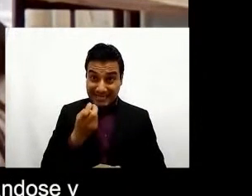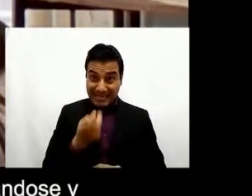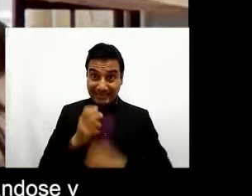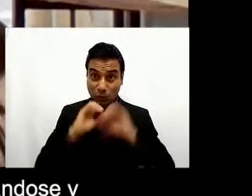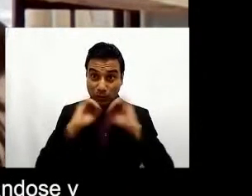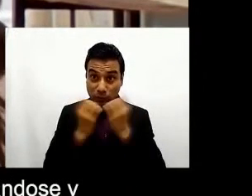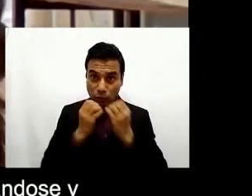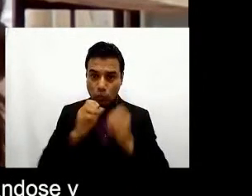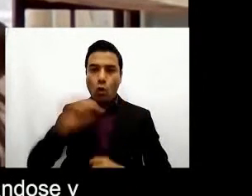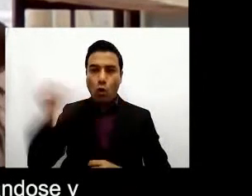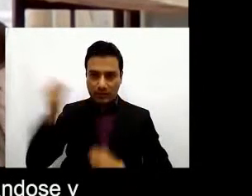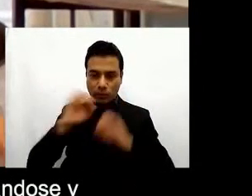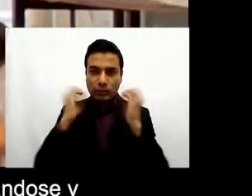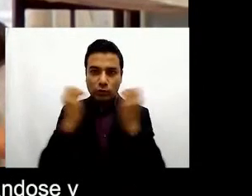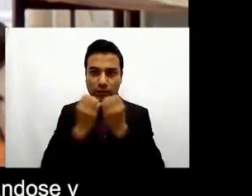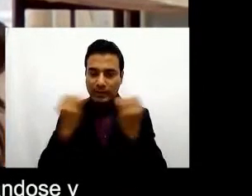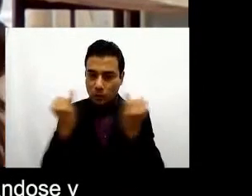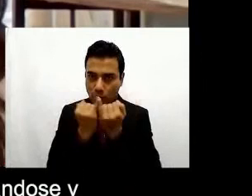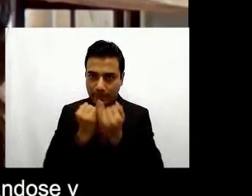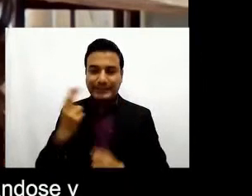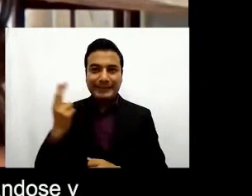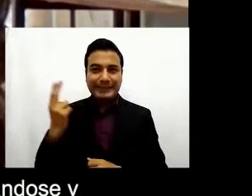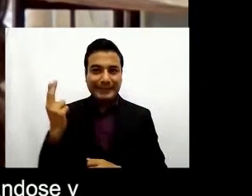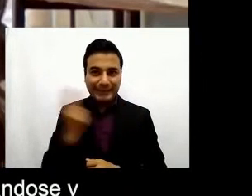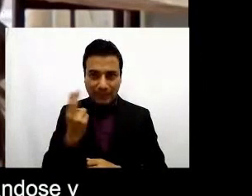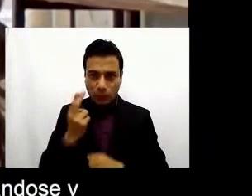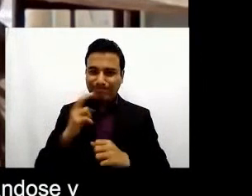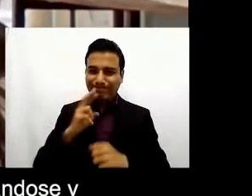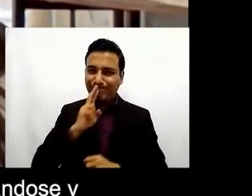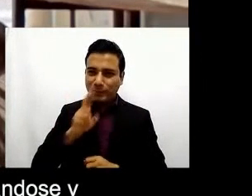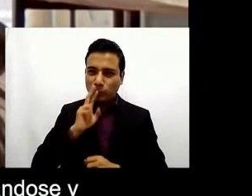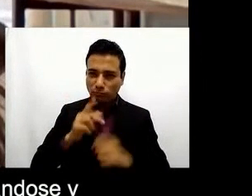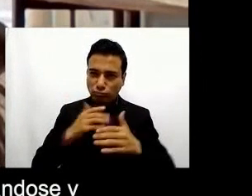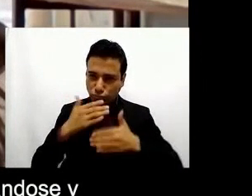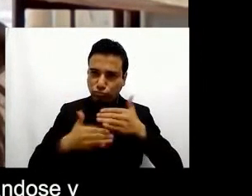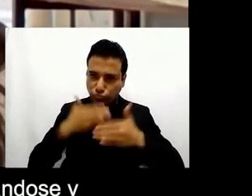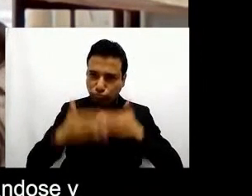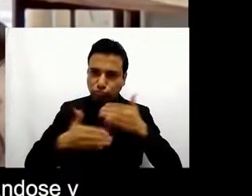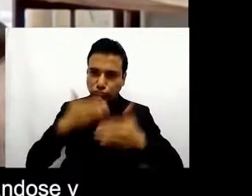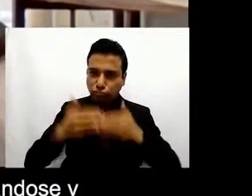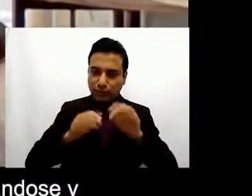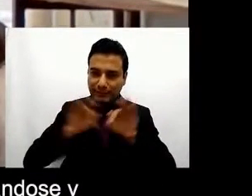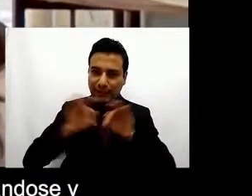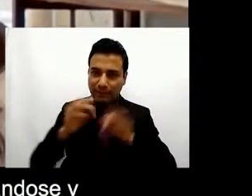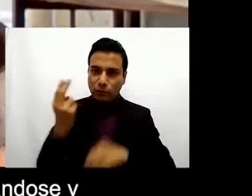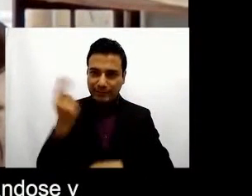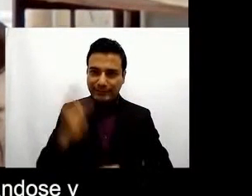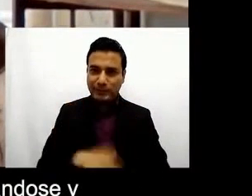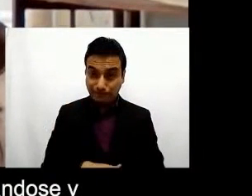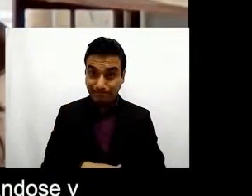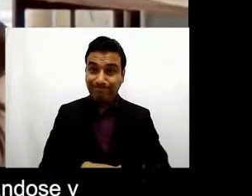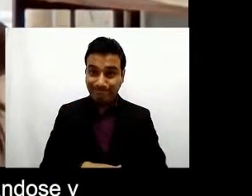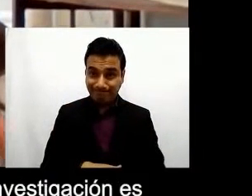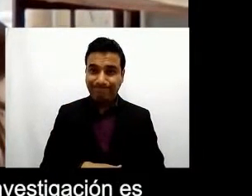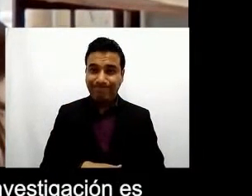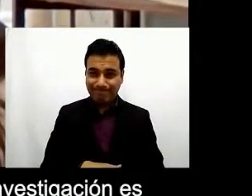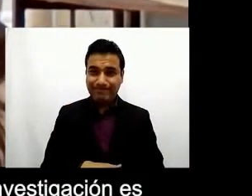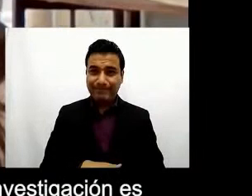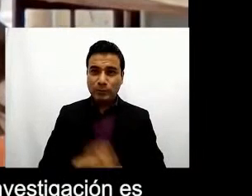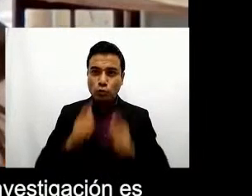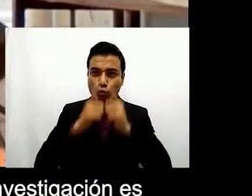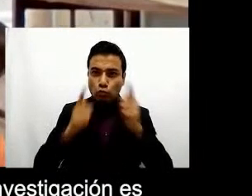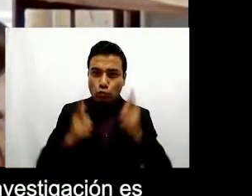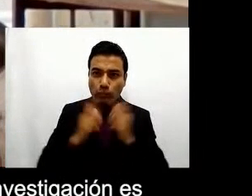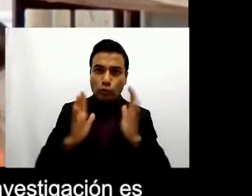otras más sigan potenciándose y extendiéndose desde y hacia los diferentes grupos que